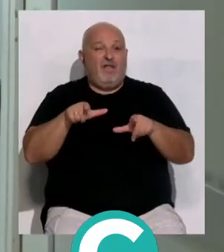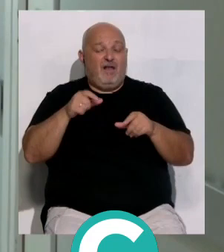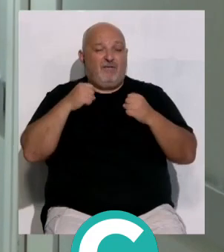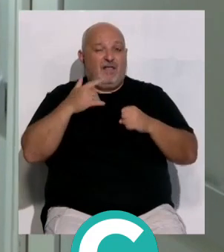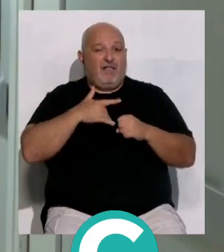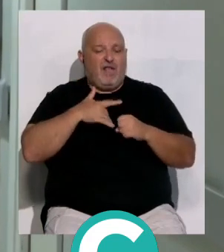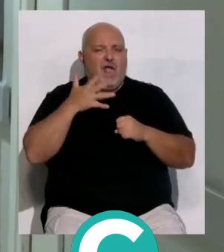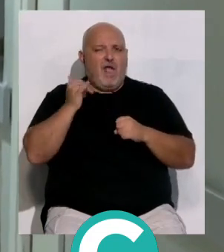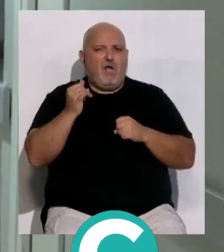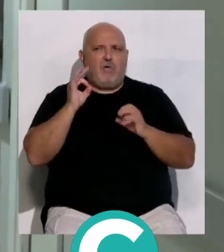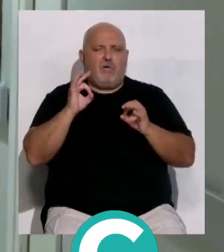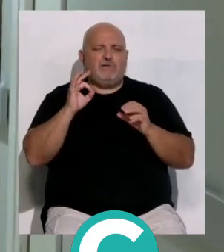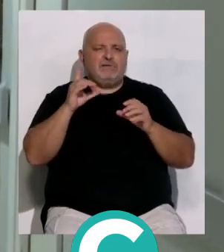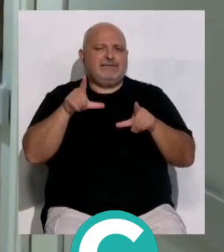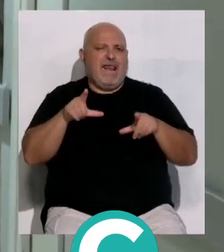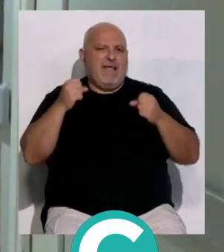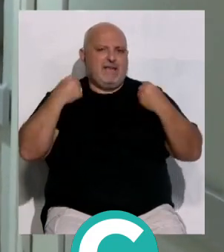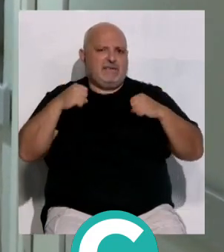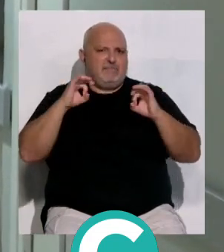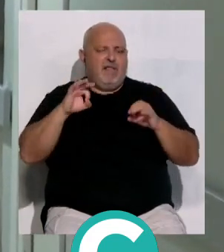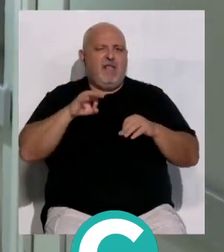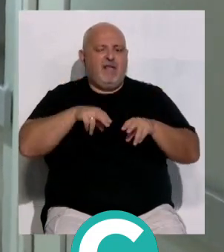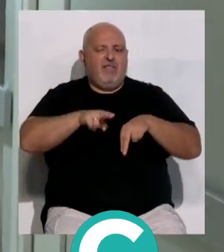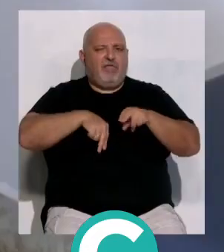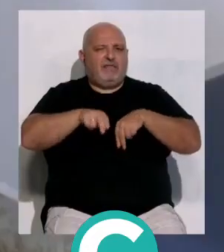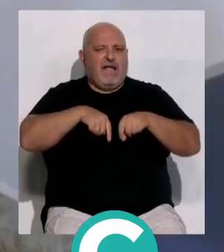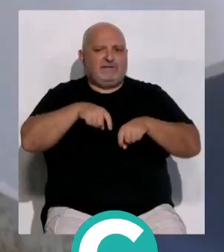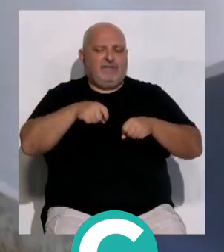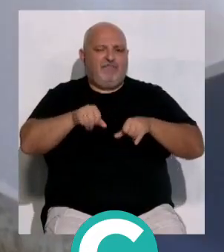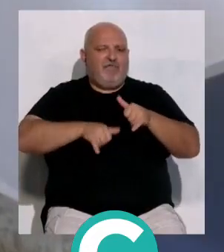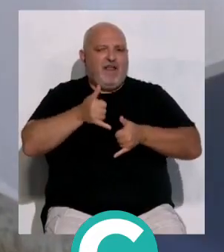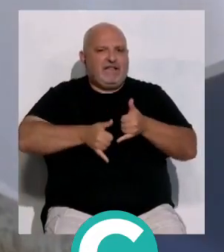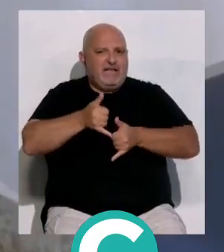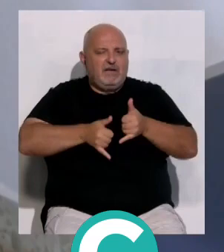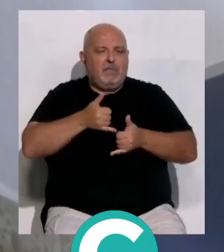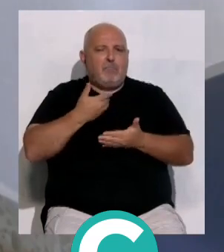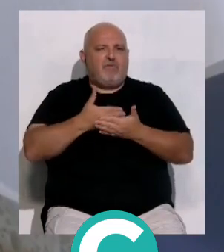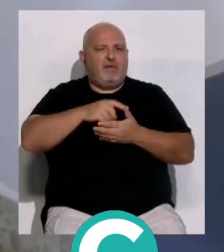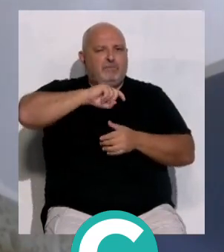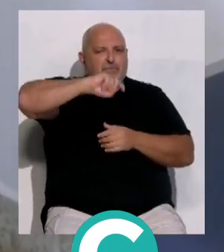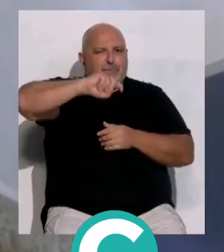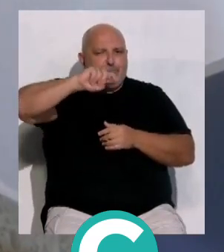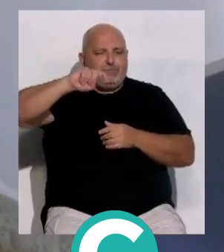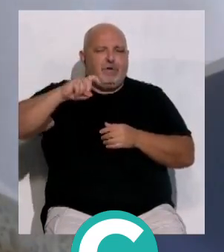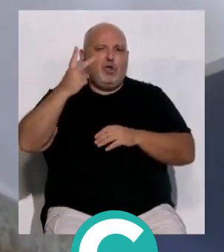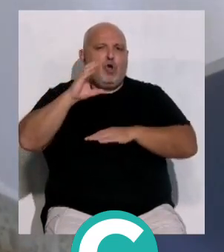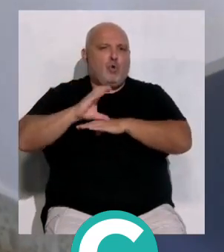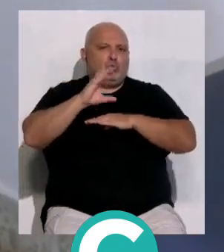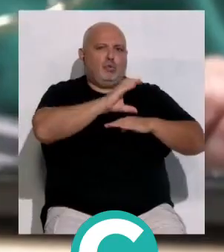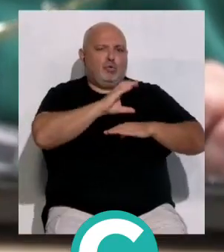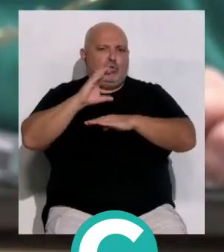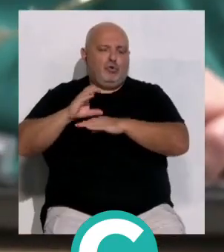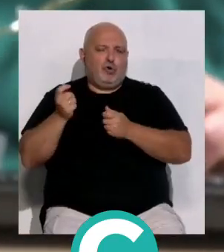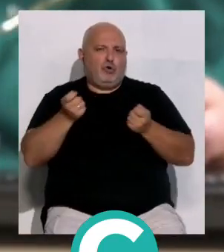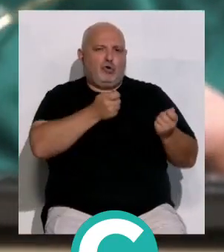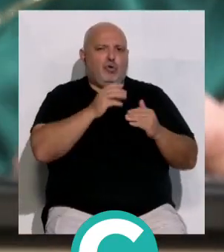rehabilitación cardíaca cuenta con una sala de entrenamiento con cintas de correr y bicicletas, sala para pruebas diagnósticas y dos consultas para el seguimiento